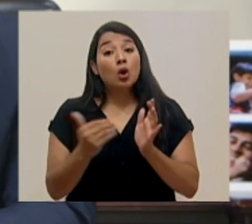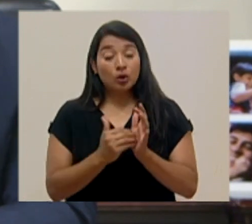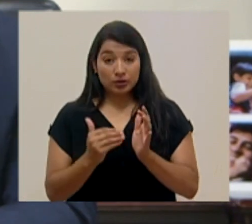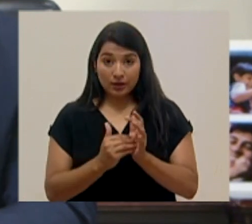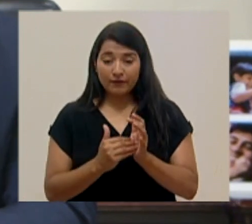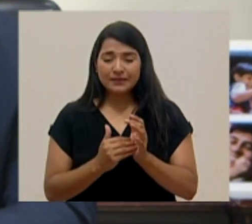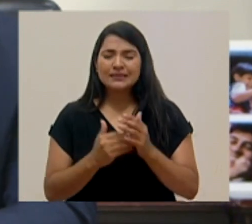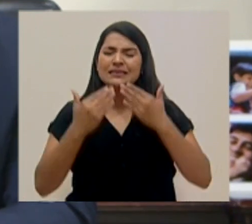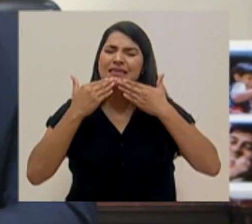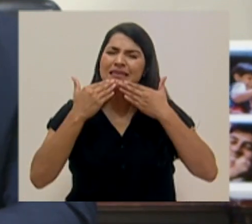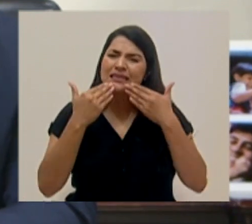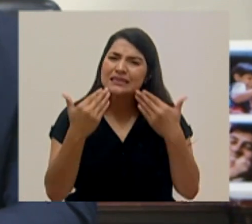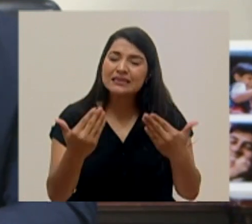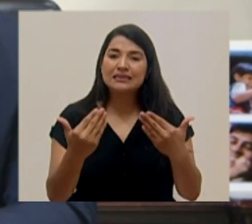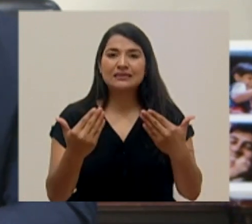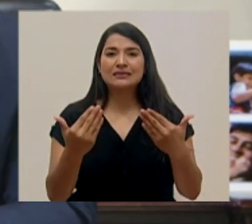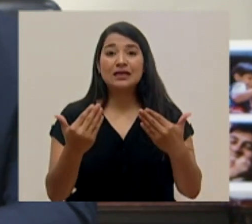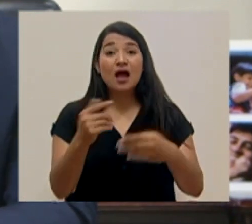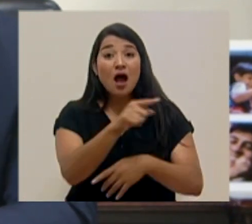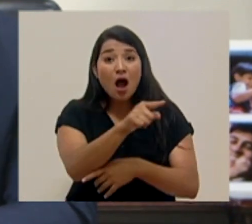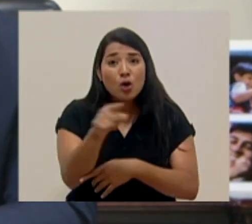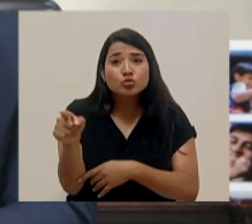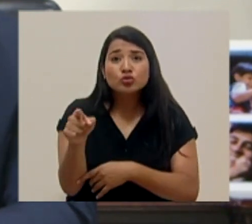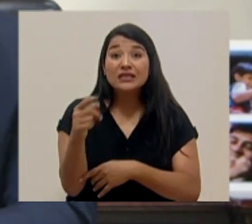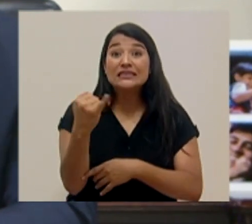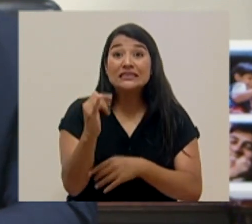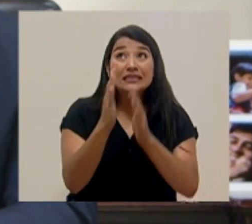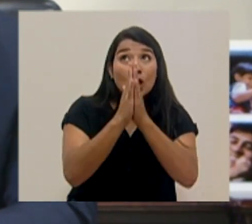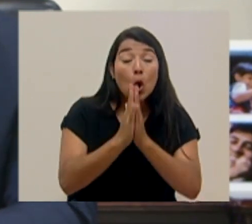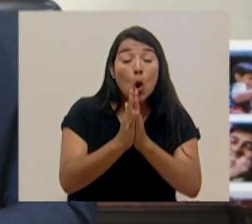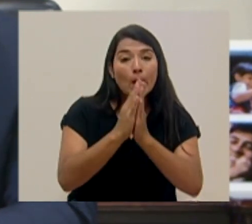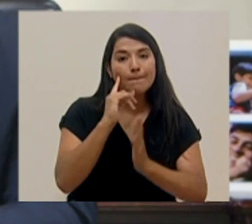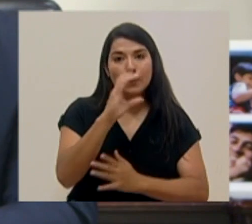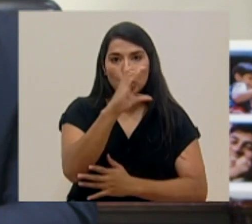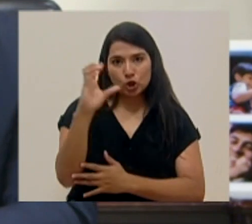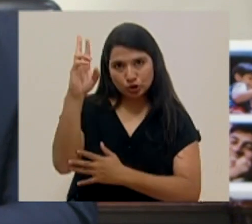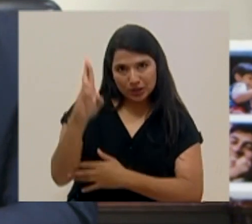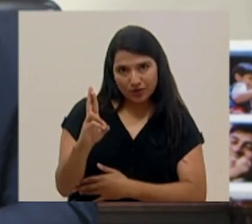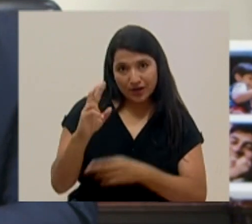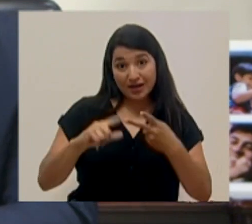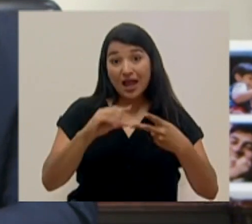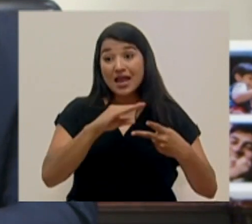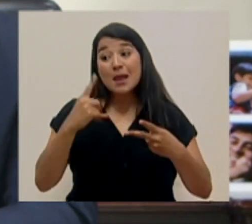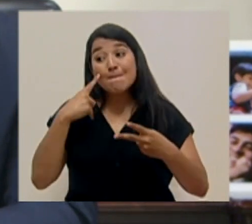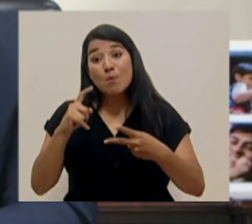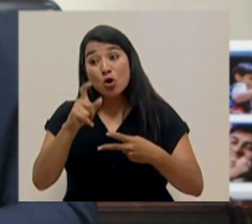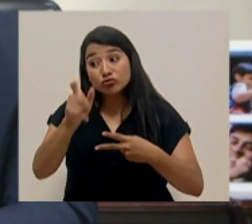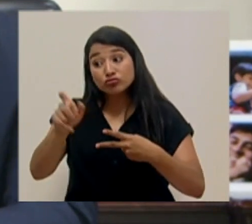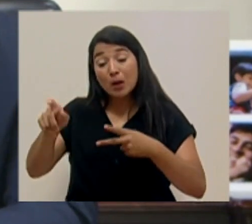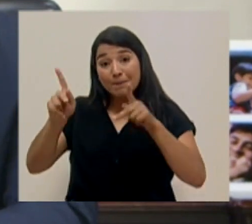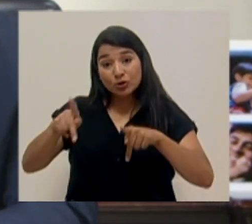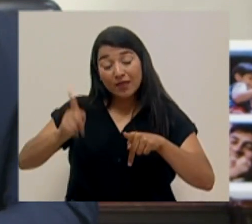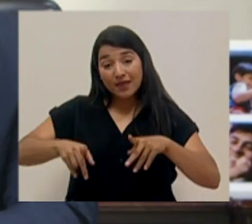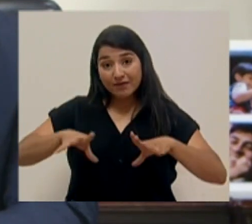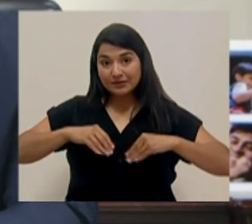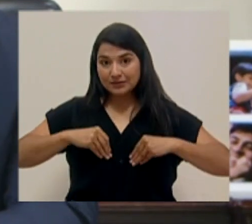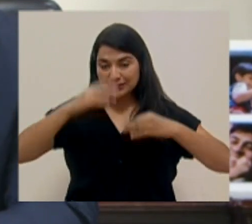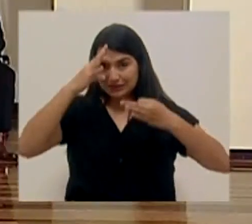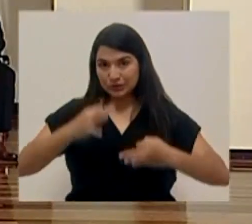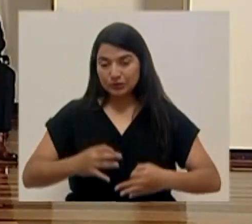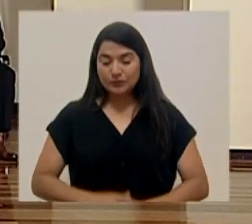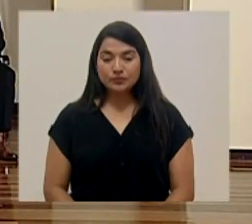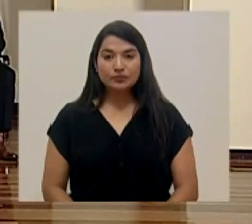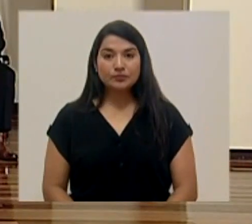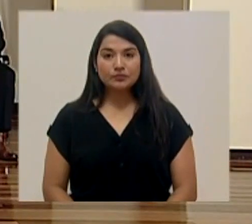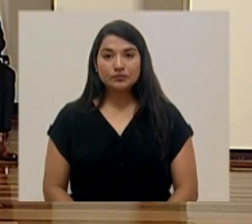Nuevamente, gracias a quienes oran por el país y por quienes tomamos decisiones.